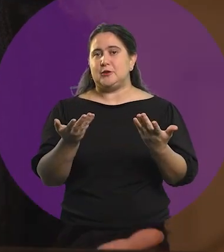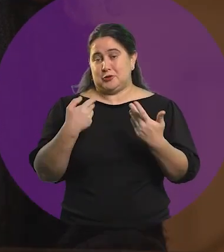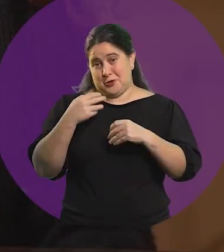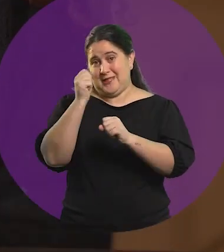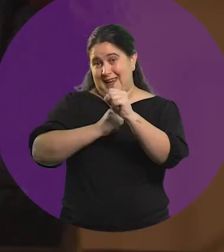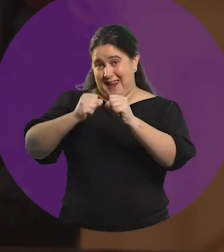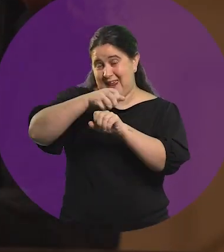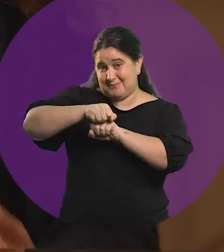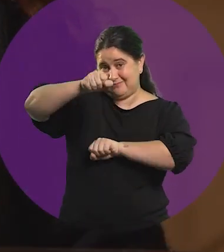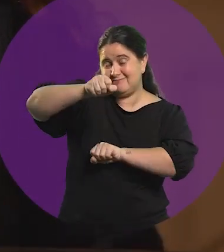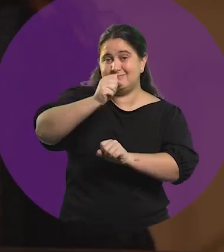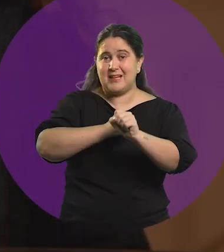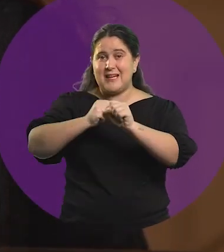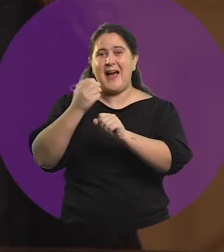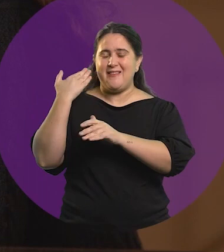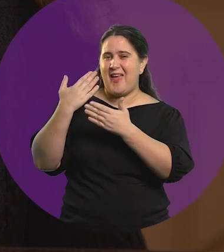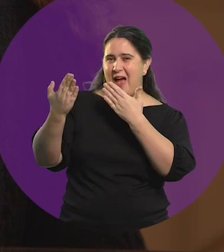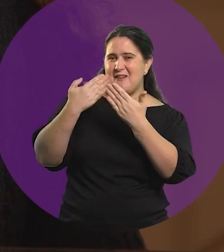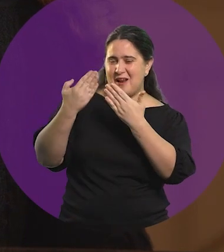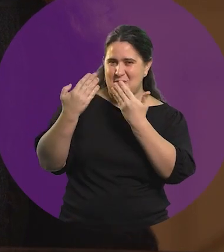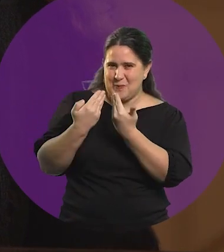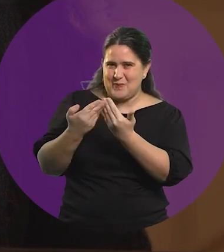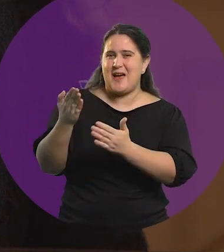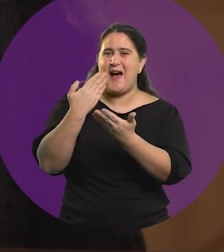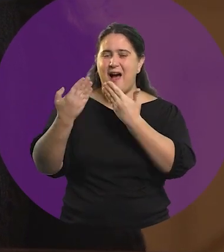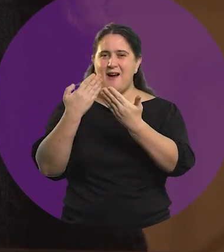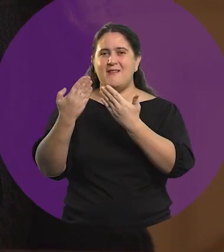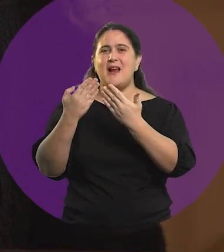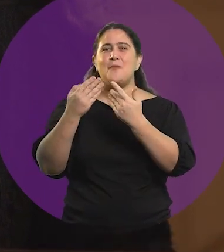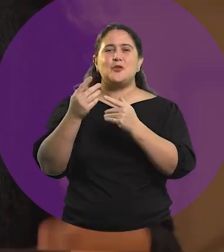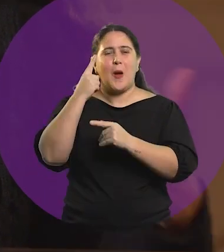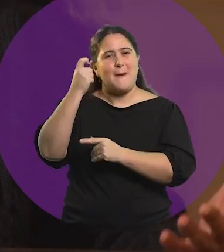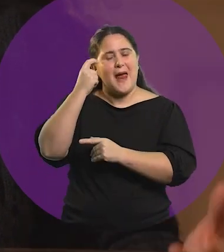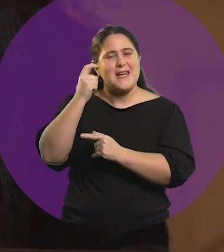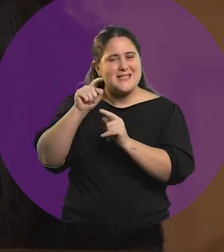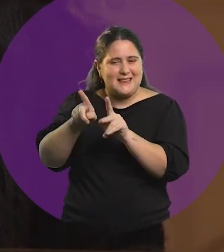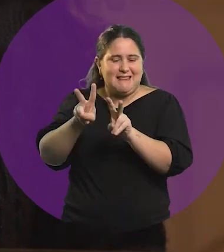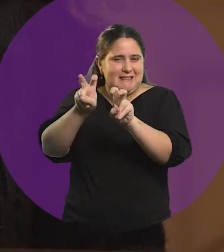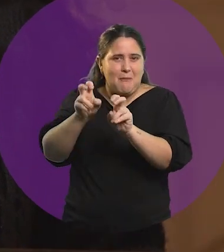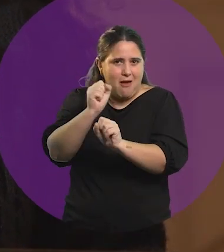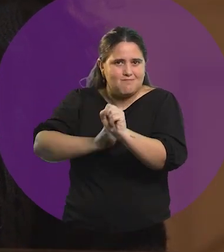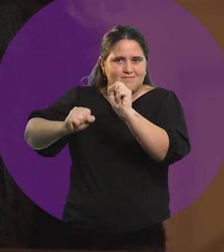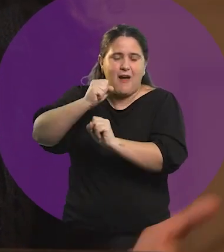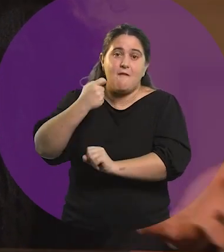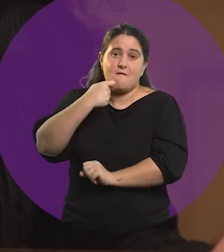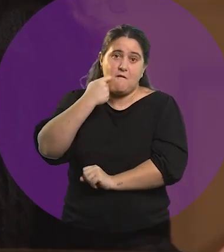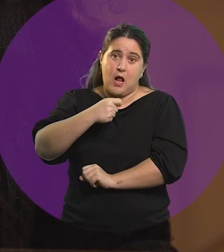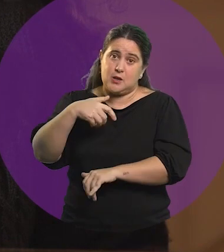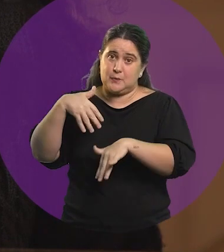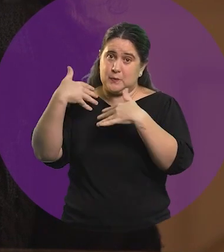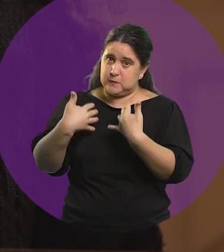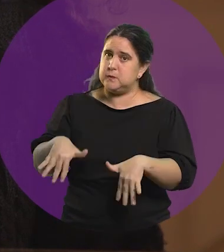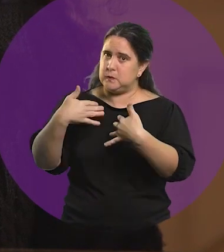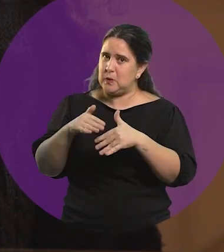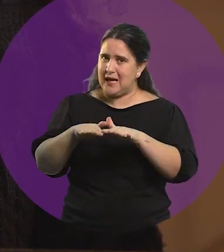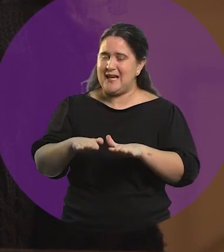Como ingeniera, y ahora estábamos hablando un poco al principio en esa experiencia de este mundo, donde todavía faltan